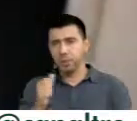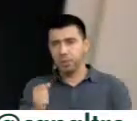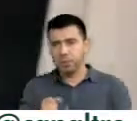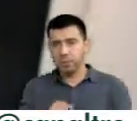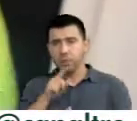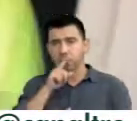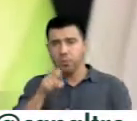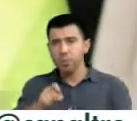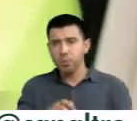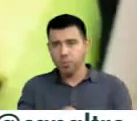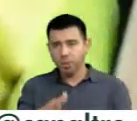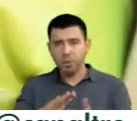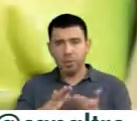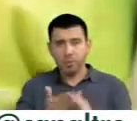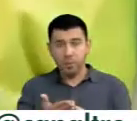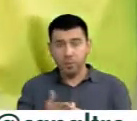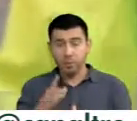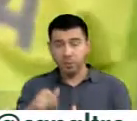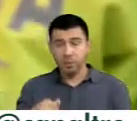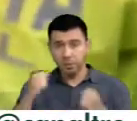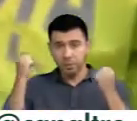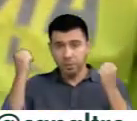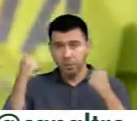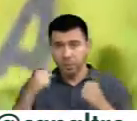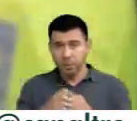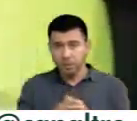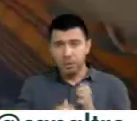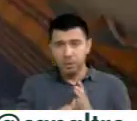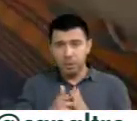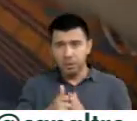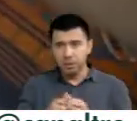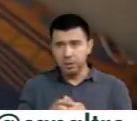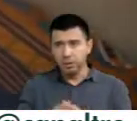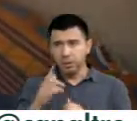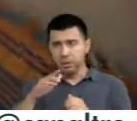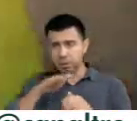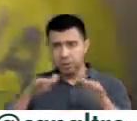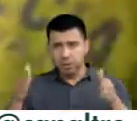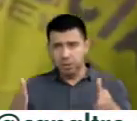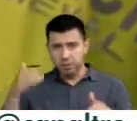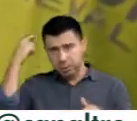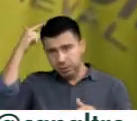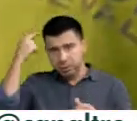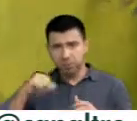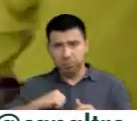Bucaramanga y los municipios de Florida Blanca, Piedecuesta, Girón y La Mesa de los Santos.